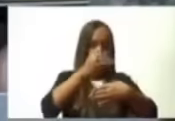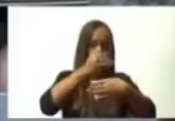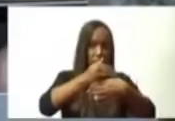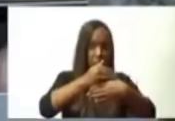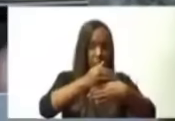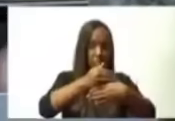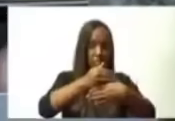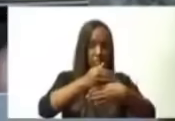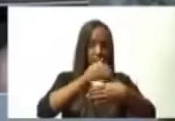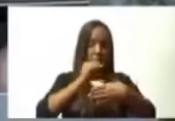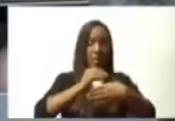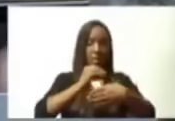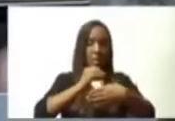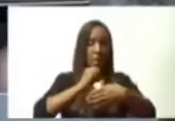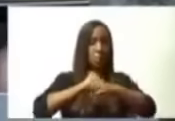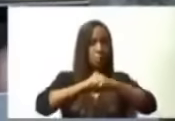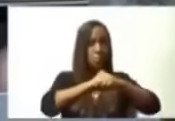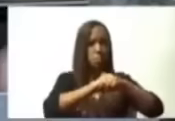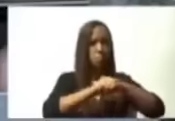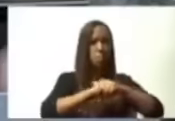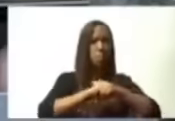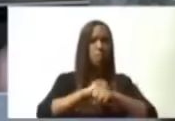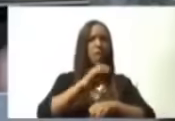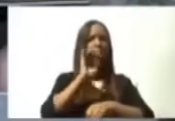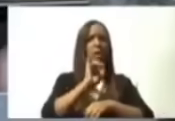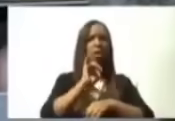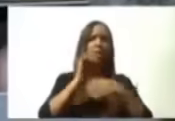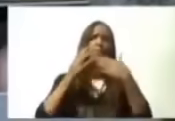Para decirle que la soberana